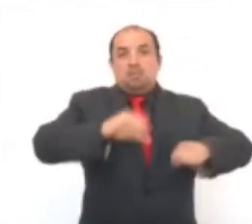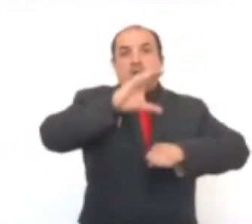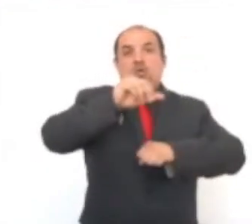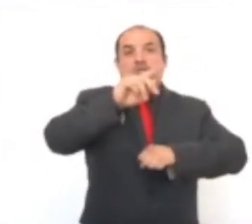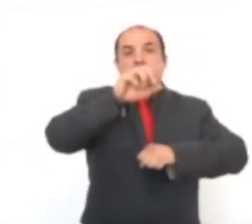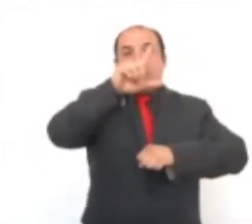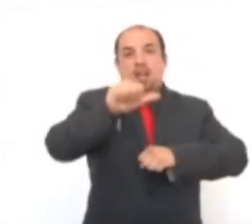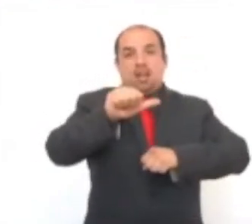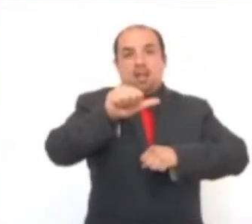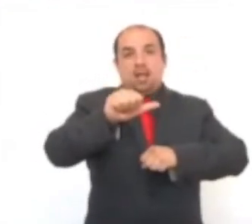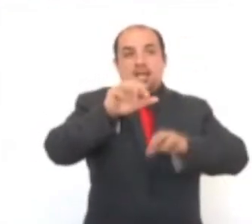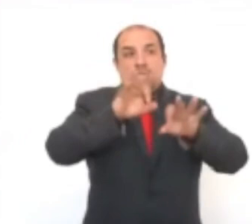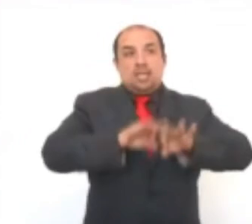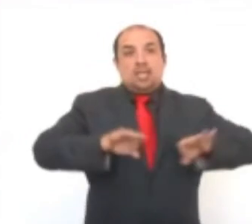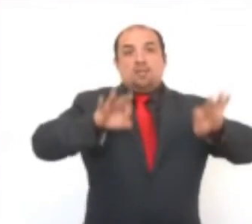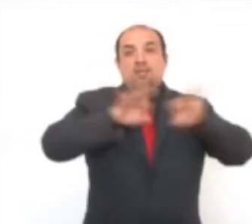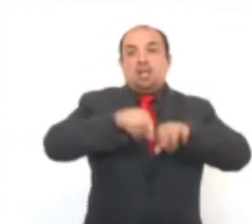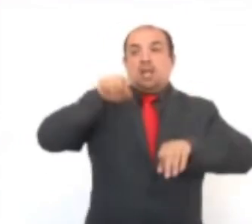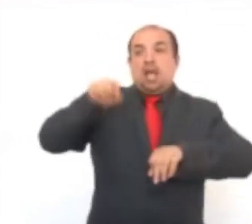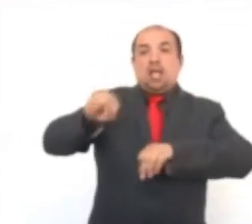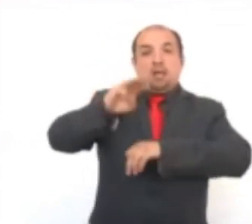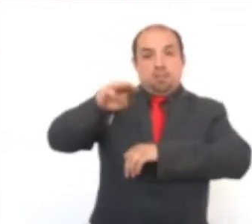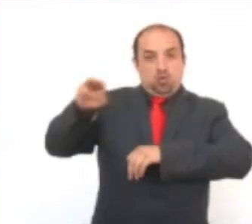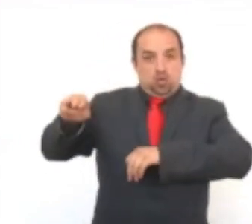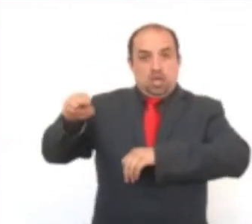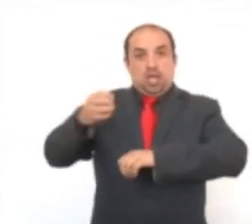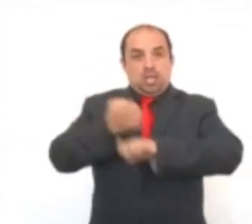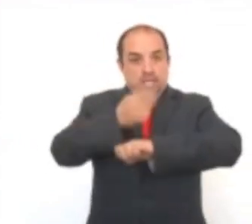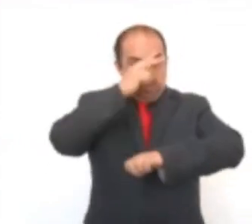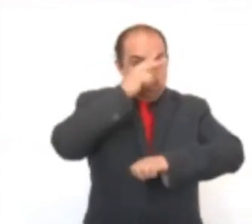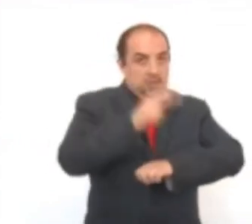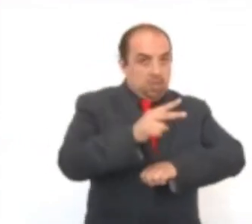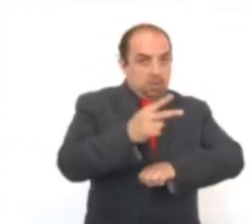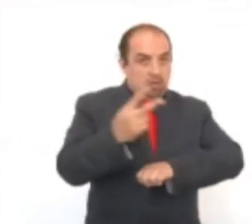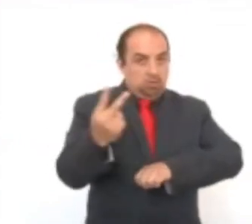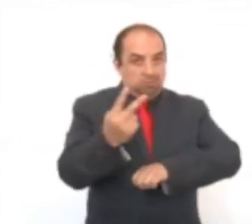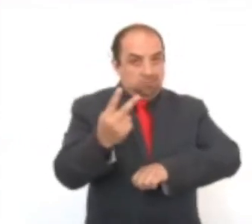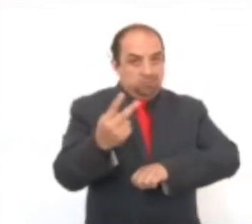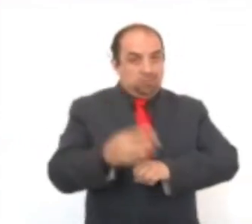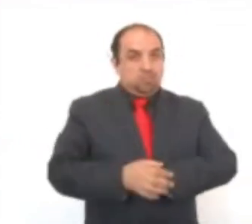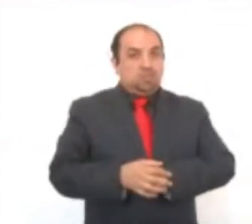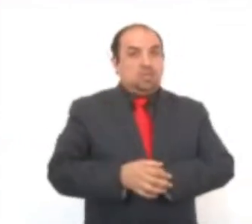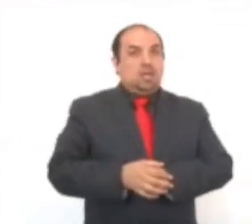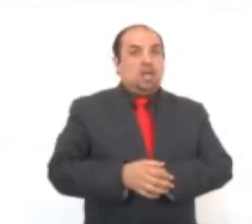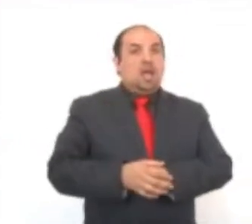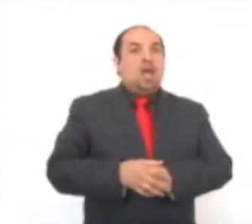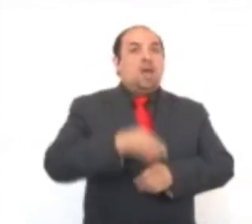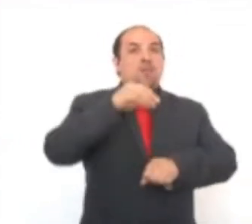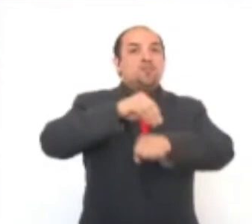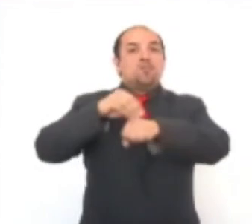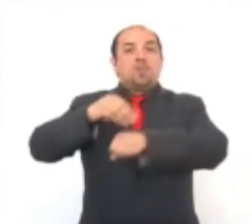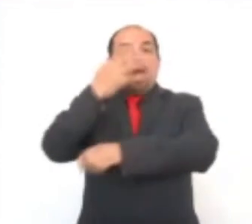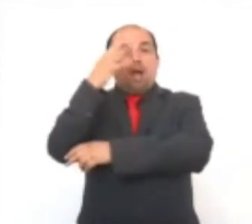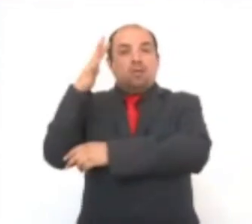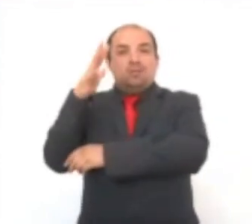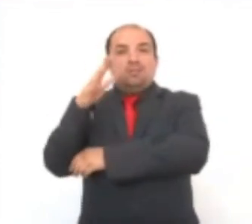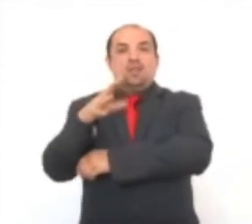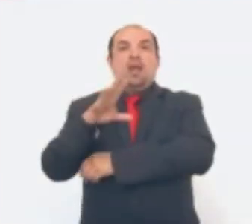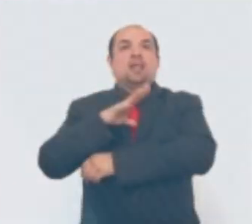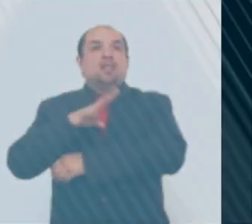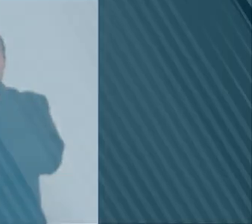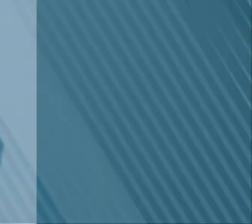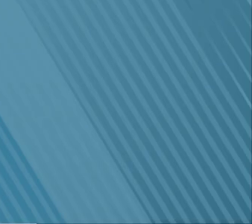Cutzamala, fundamentalmente Michoacán y también Estado de México, no vamos a atraer la humedad de